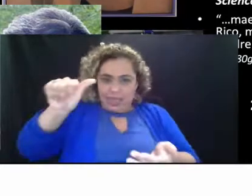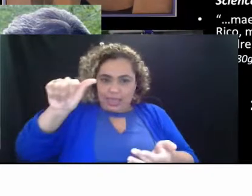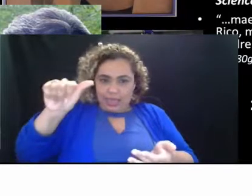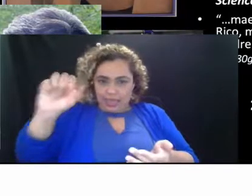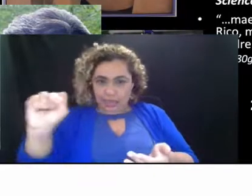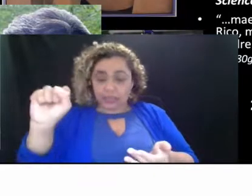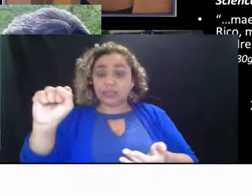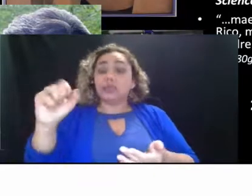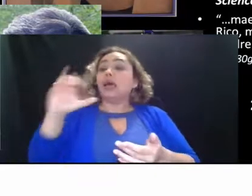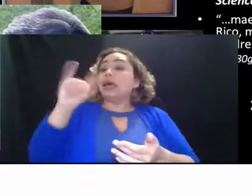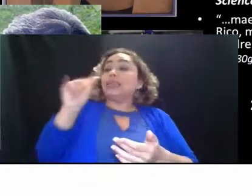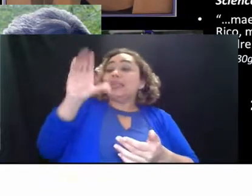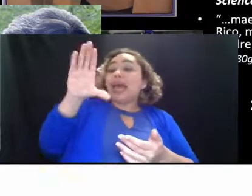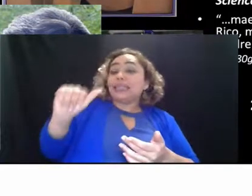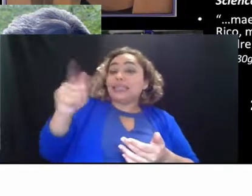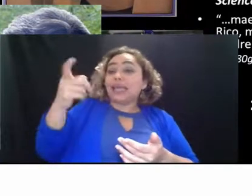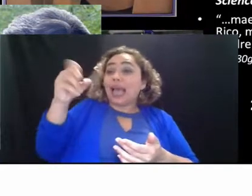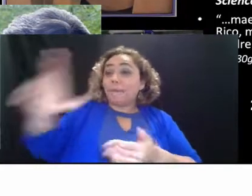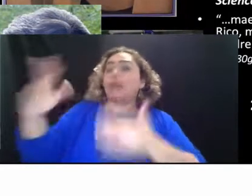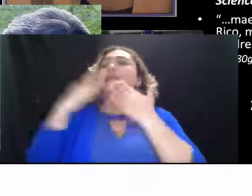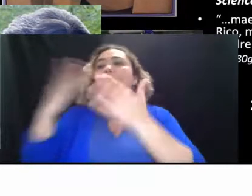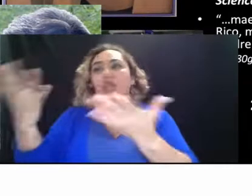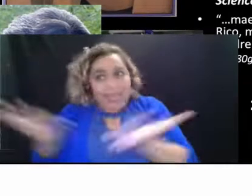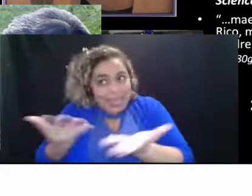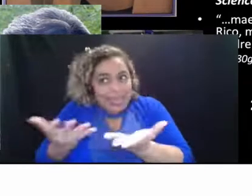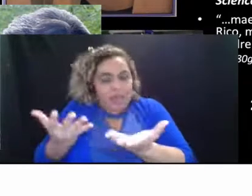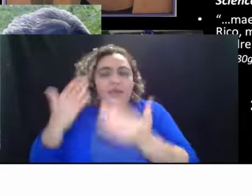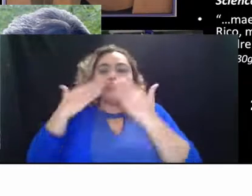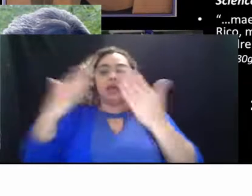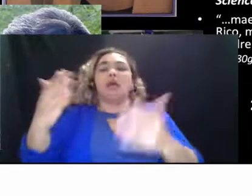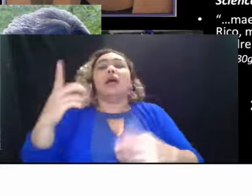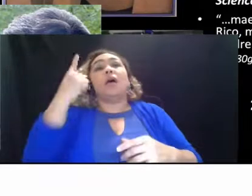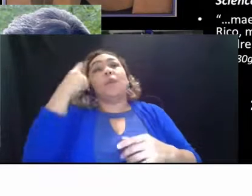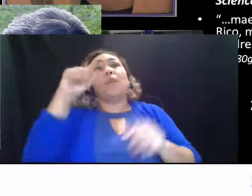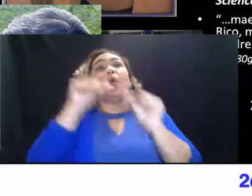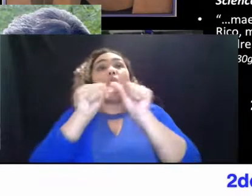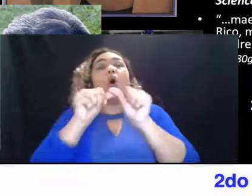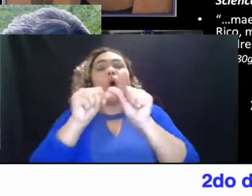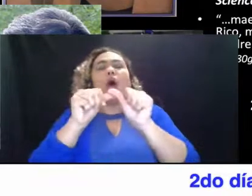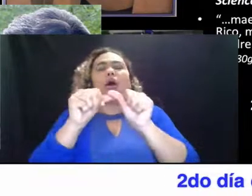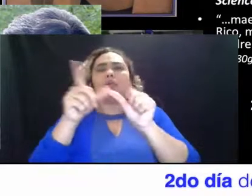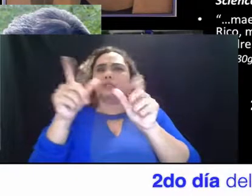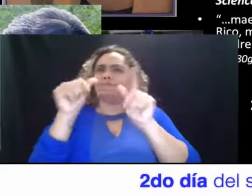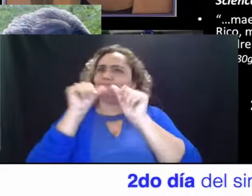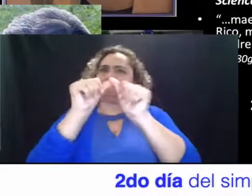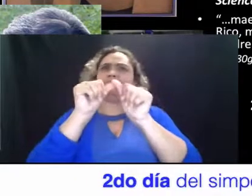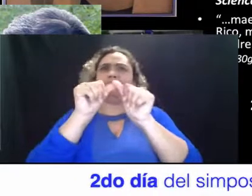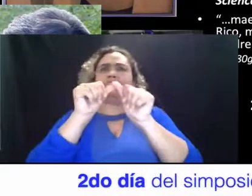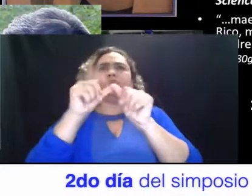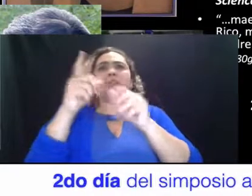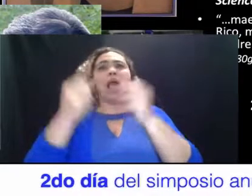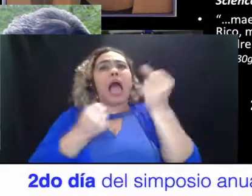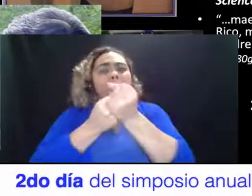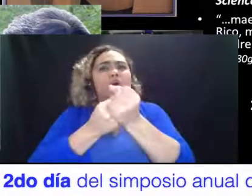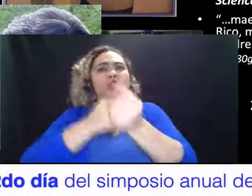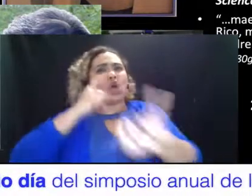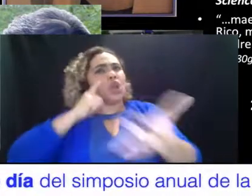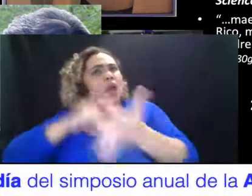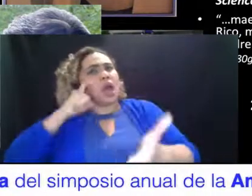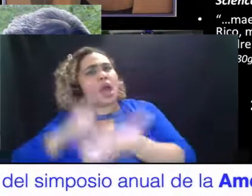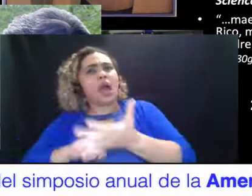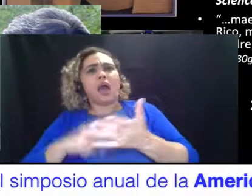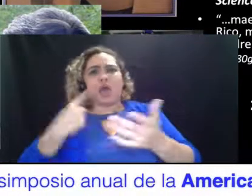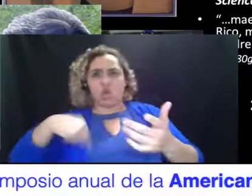a Jessica Gaspar por estar hoy aquí también presente y por mantener alto, apoyar y reconocer la gesta